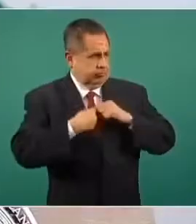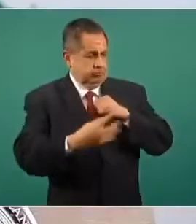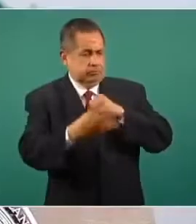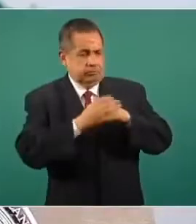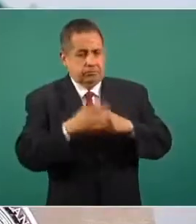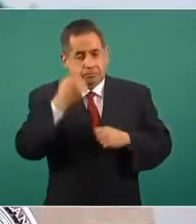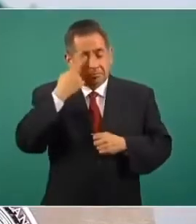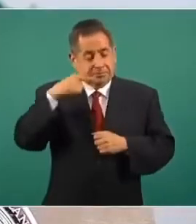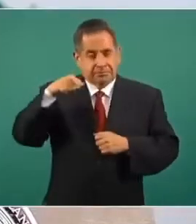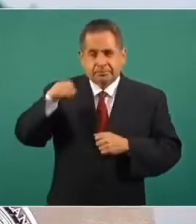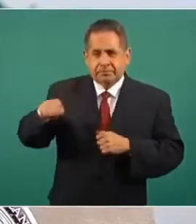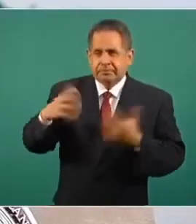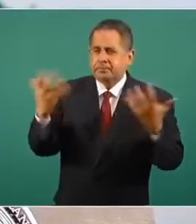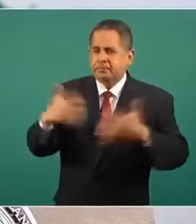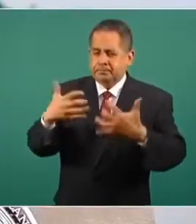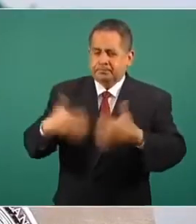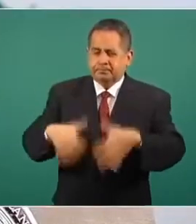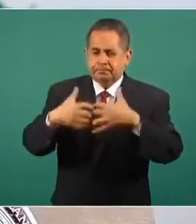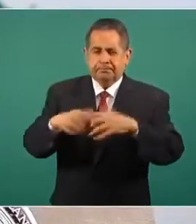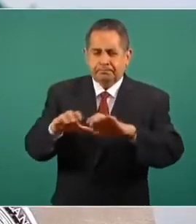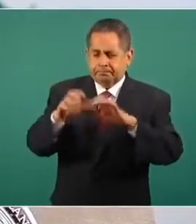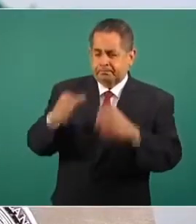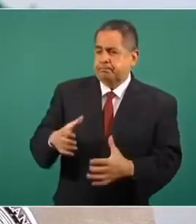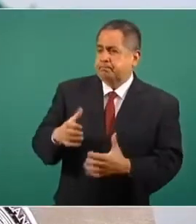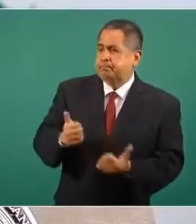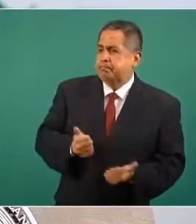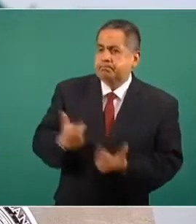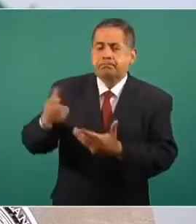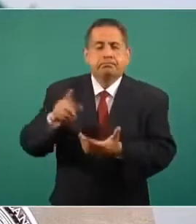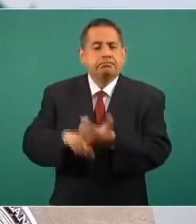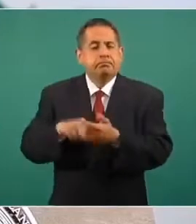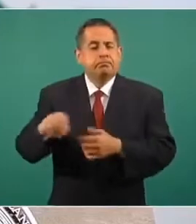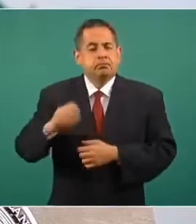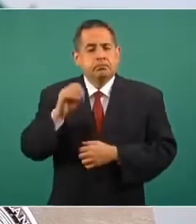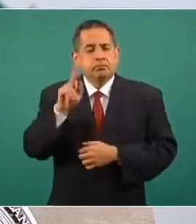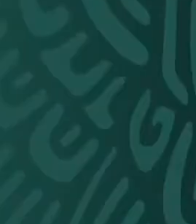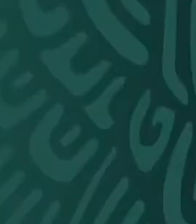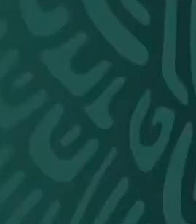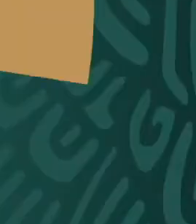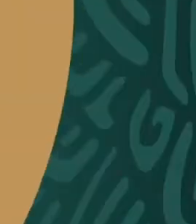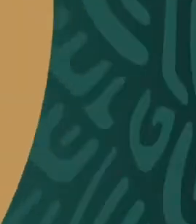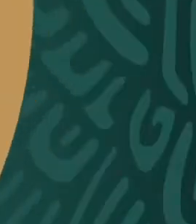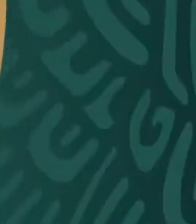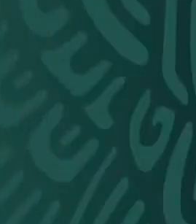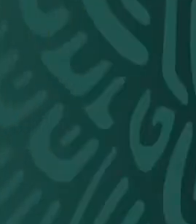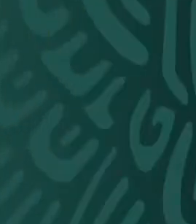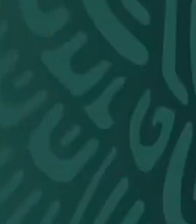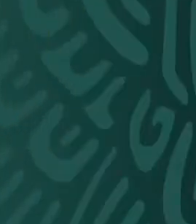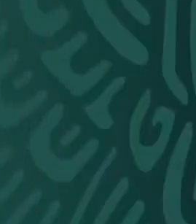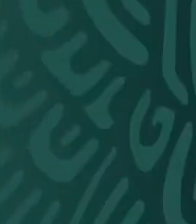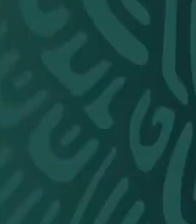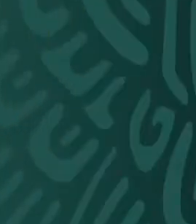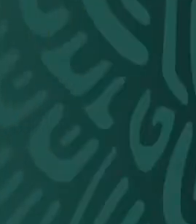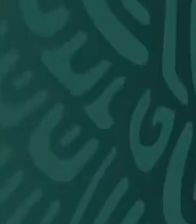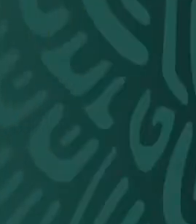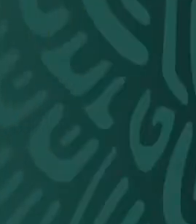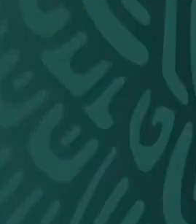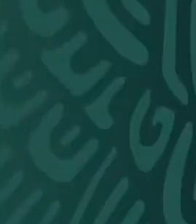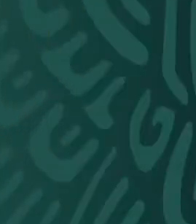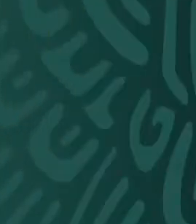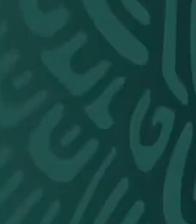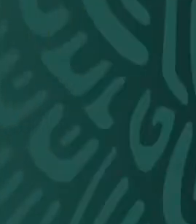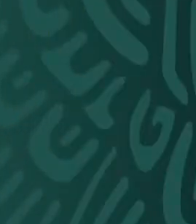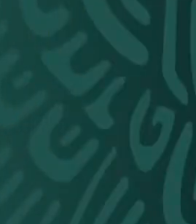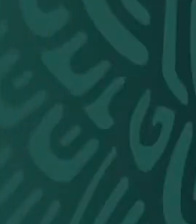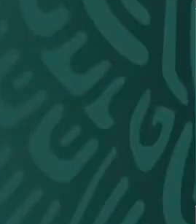acción extraordinaria: acelerar el registro sanitario a las empresas que soliciten producir y distribuir oxígeno de